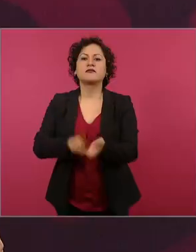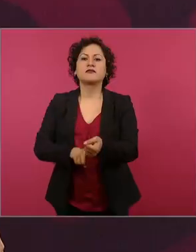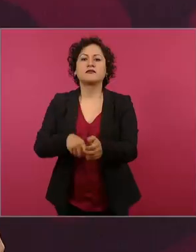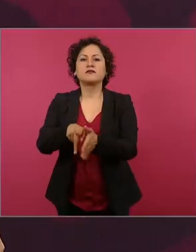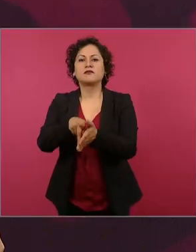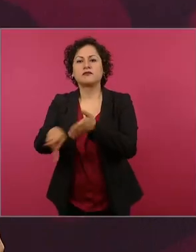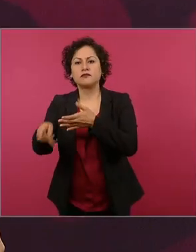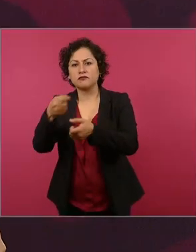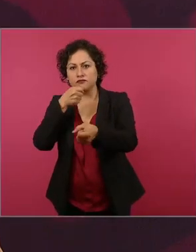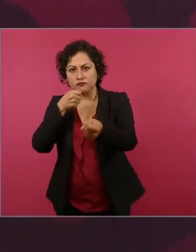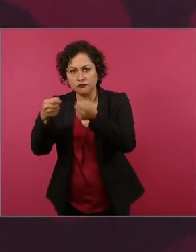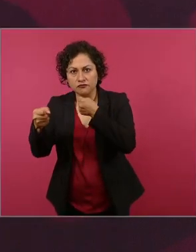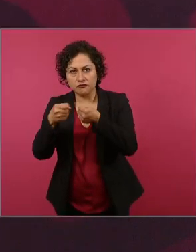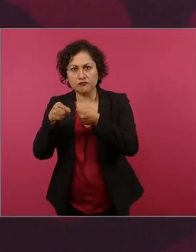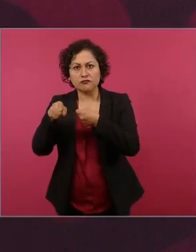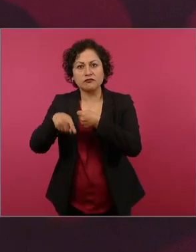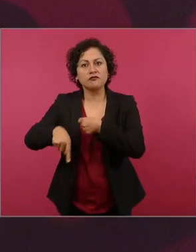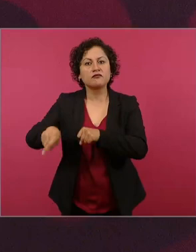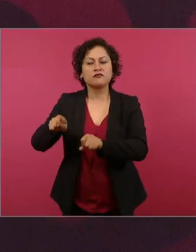informantes,